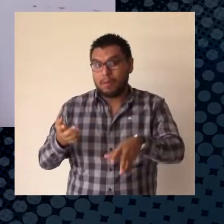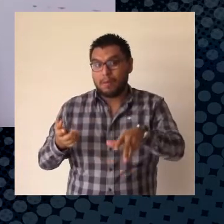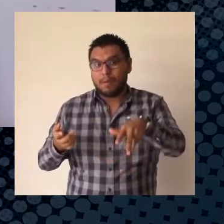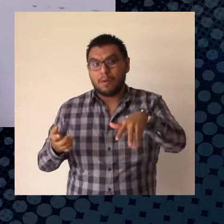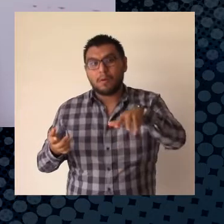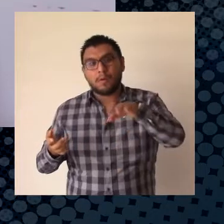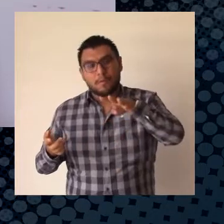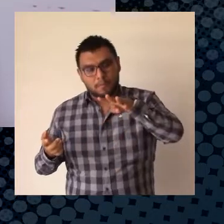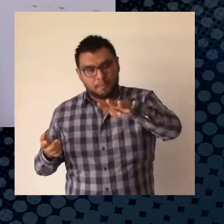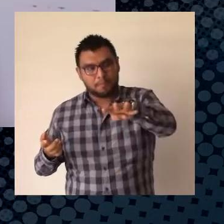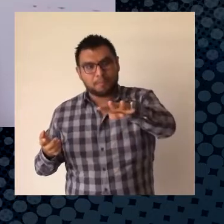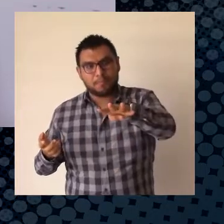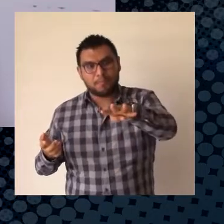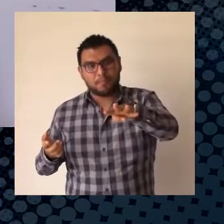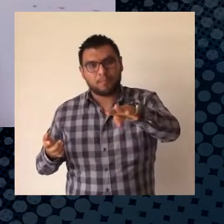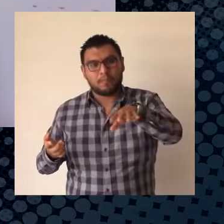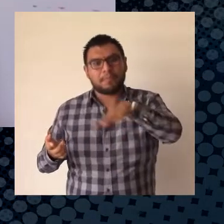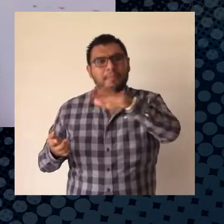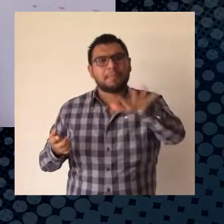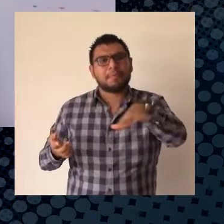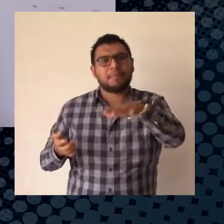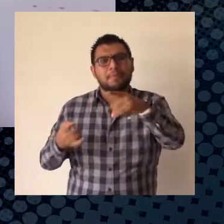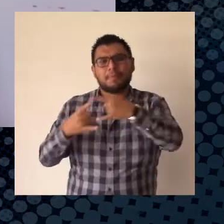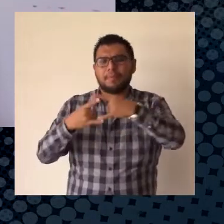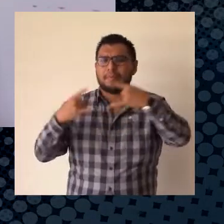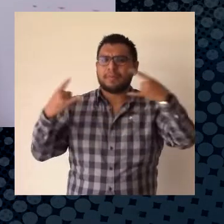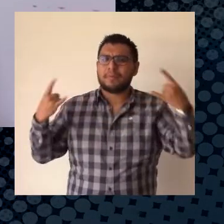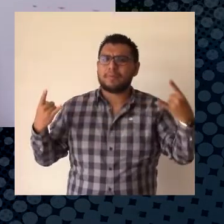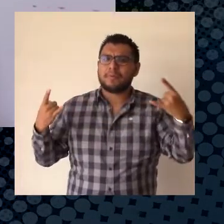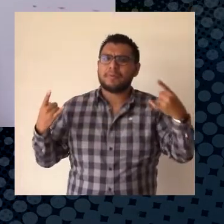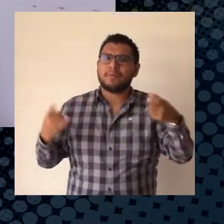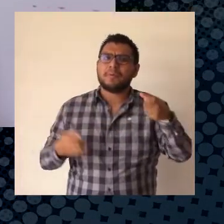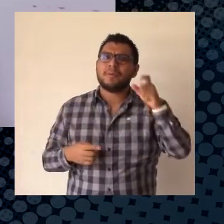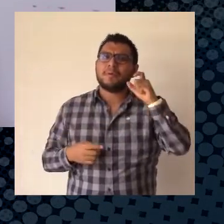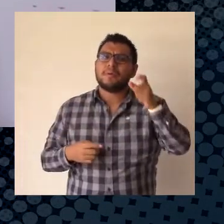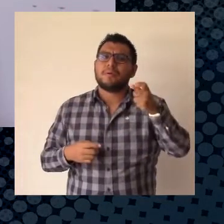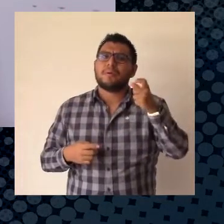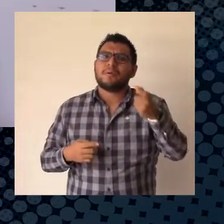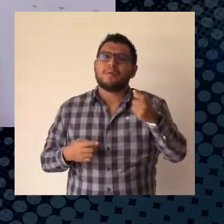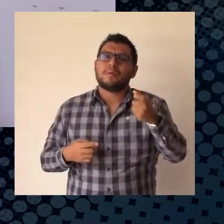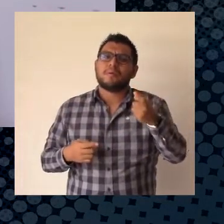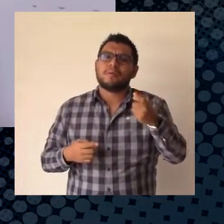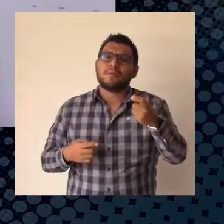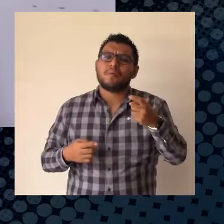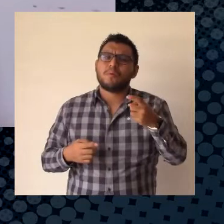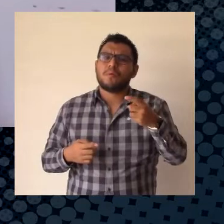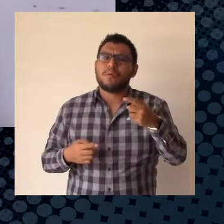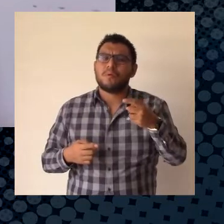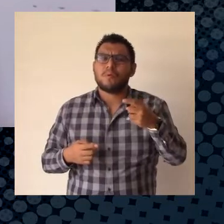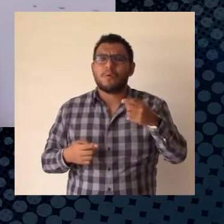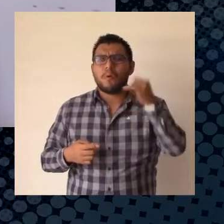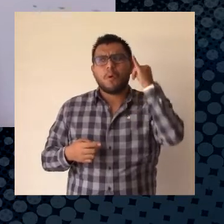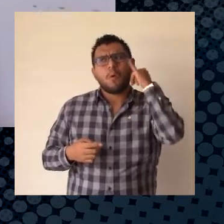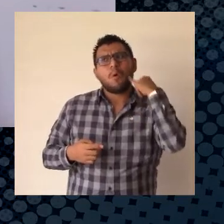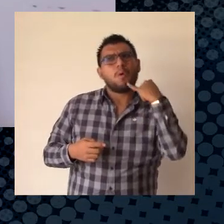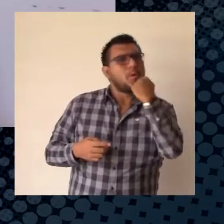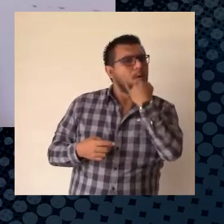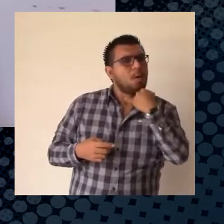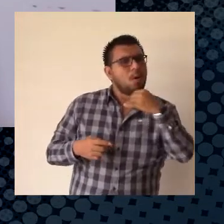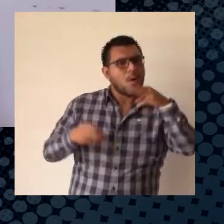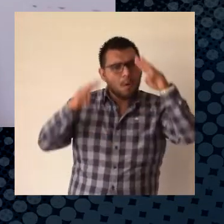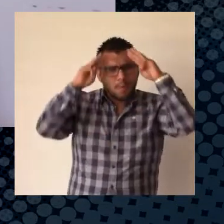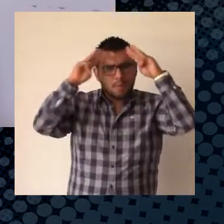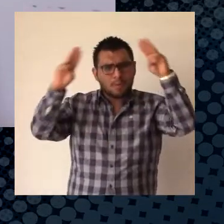14, encontramos la historia de cuando Josué, o más bien Moisés, envió a